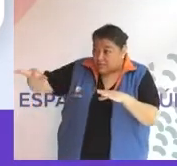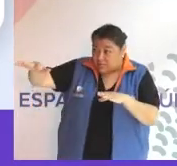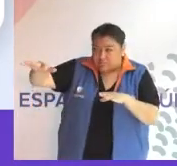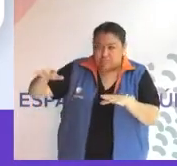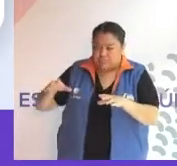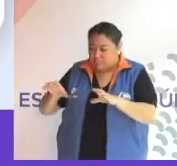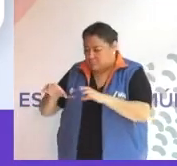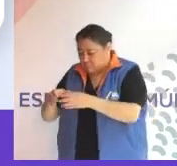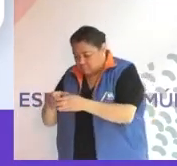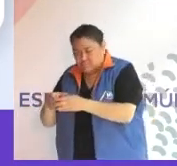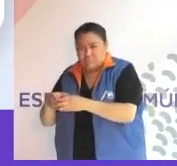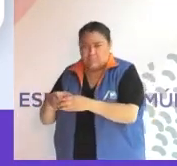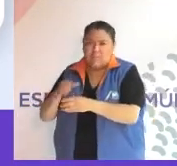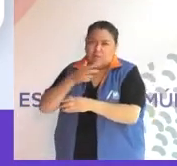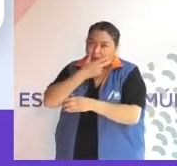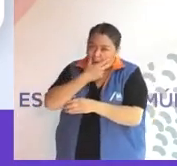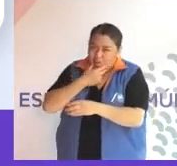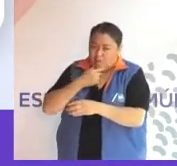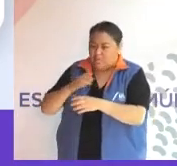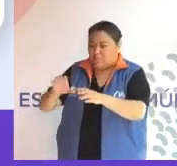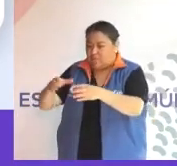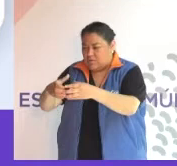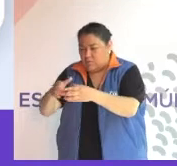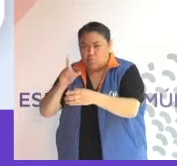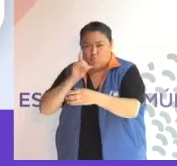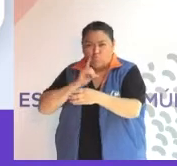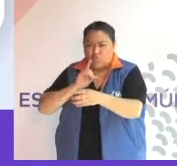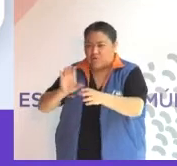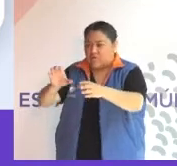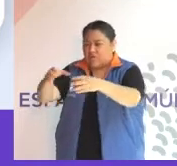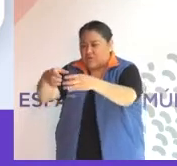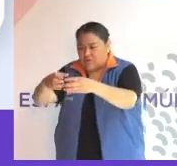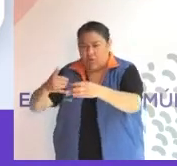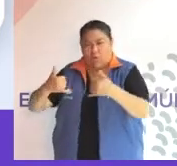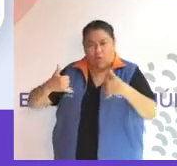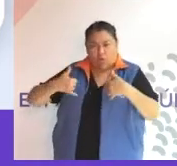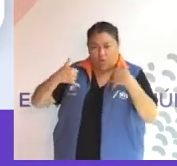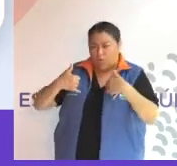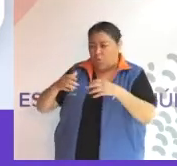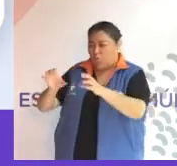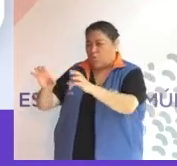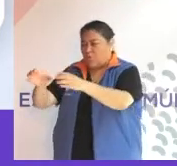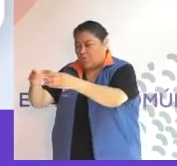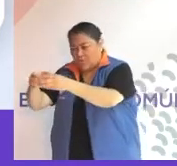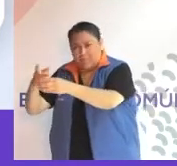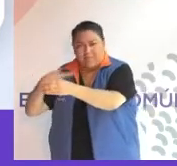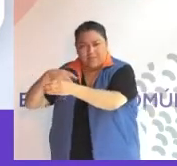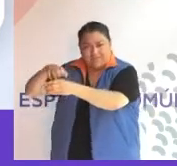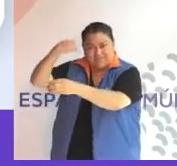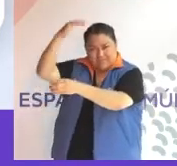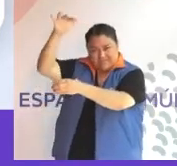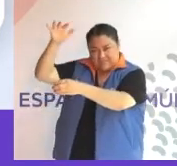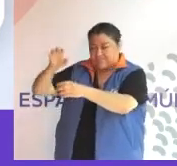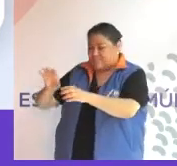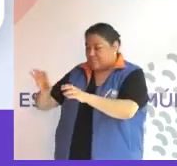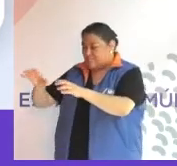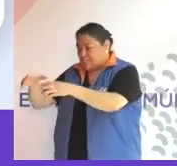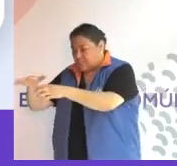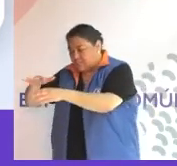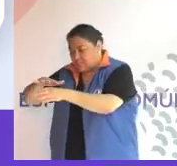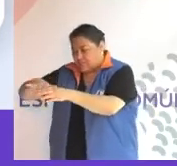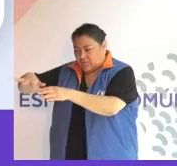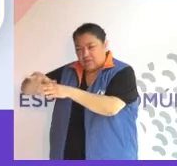mayores, las personas en diferentes regiones del país. También hablamos de los mismos gobiernos, de las autoridades, de los mismos medios